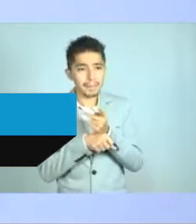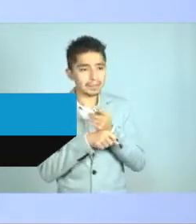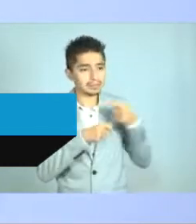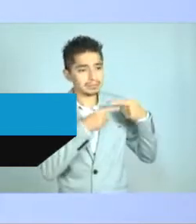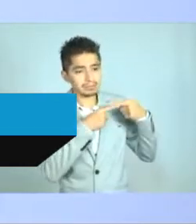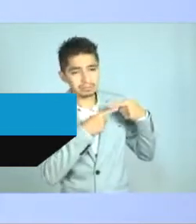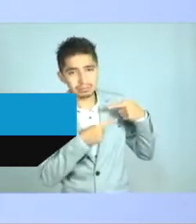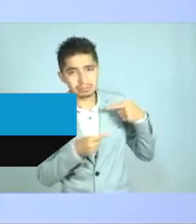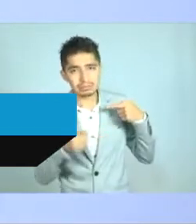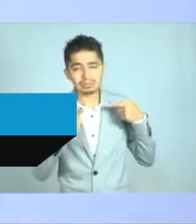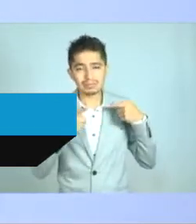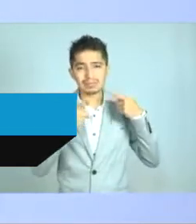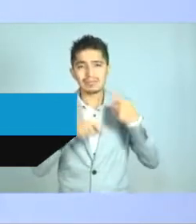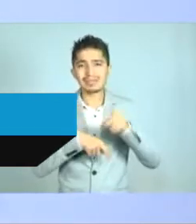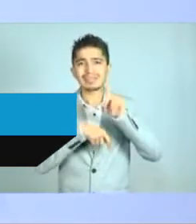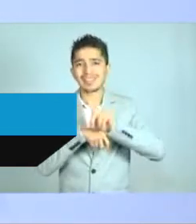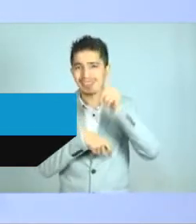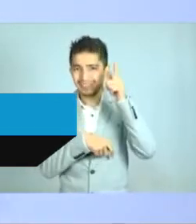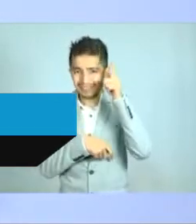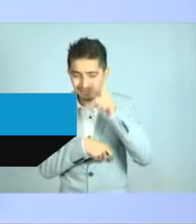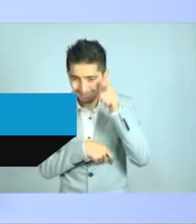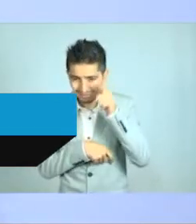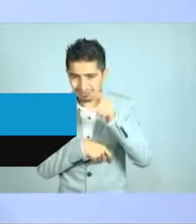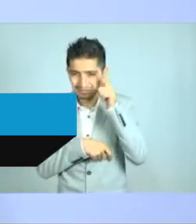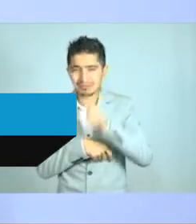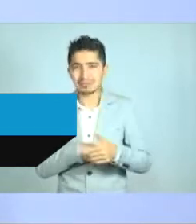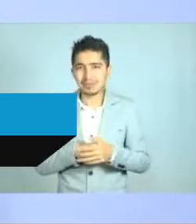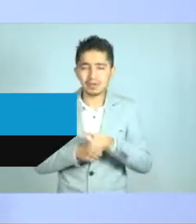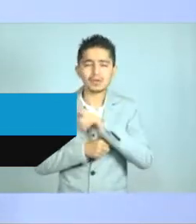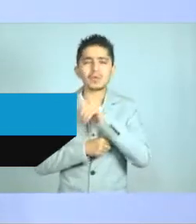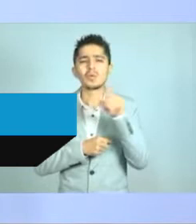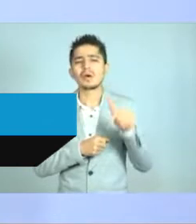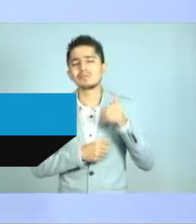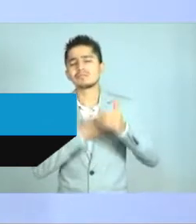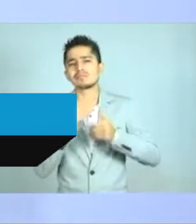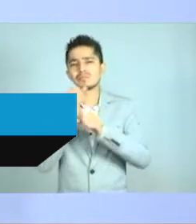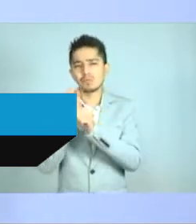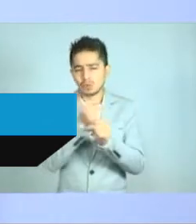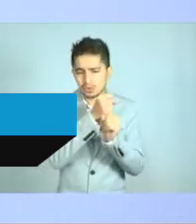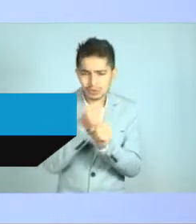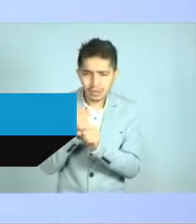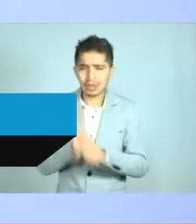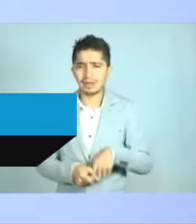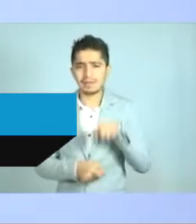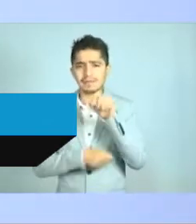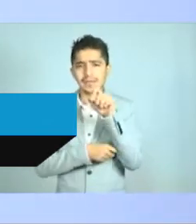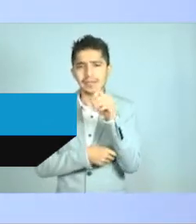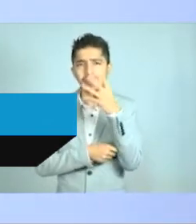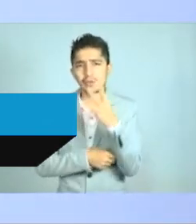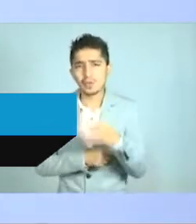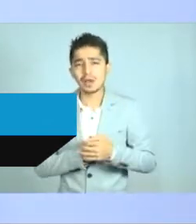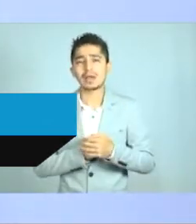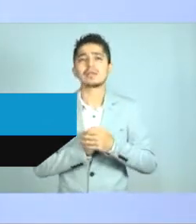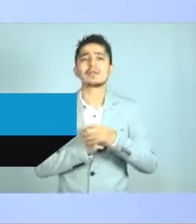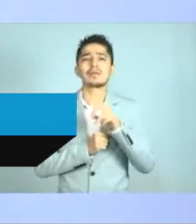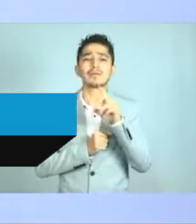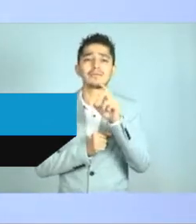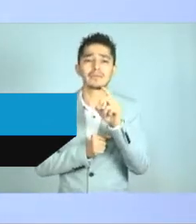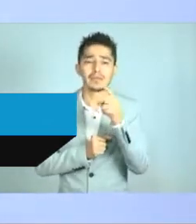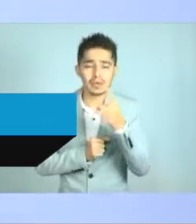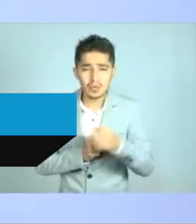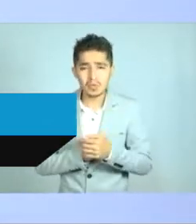bueno, las actividades esenciales también tienen restricciones. La comida, por ejemplo, solo para